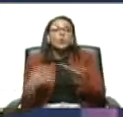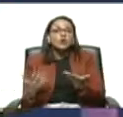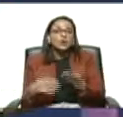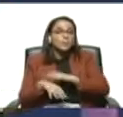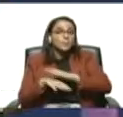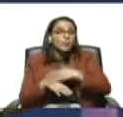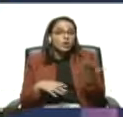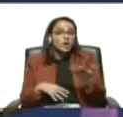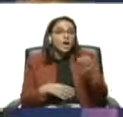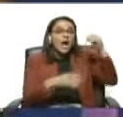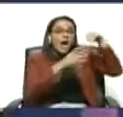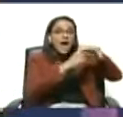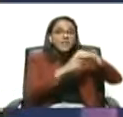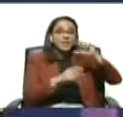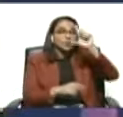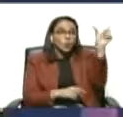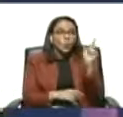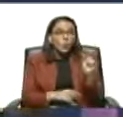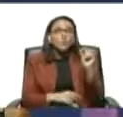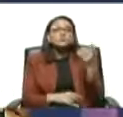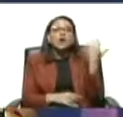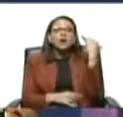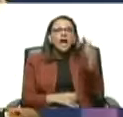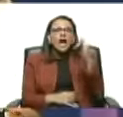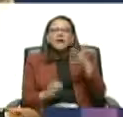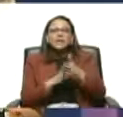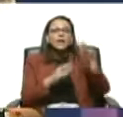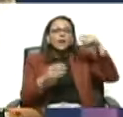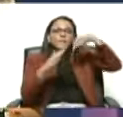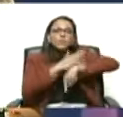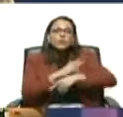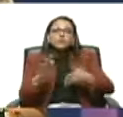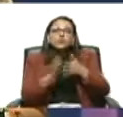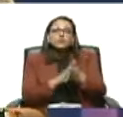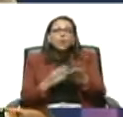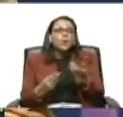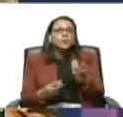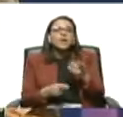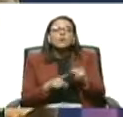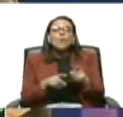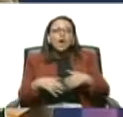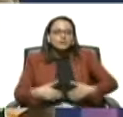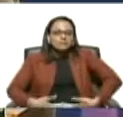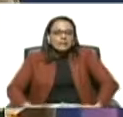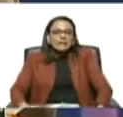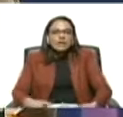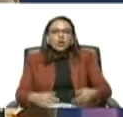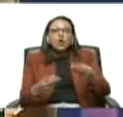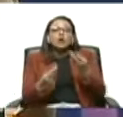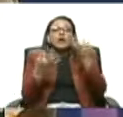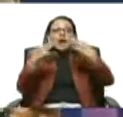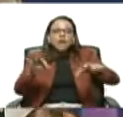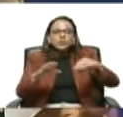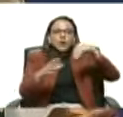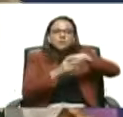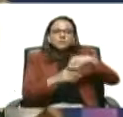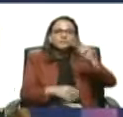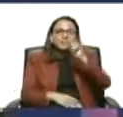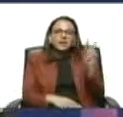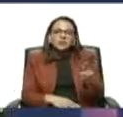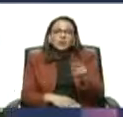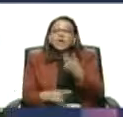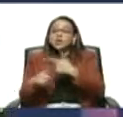energéticas, donde ahí los Estados Unidos de Norteamérica, el Reino Unido Desde